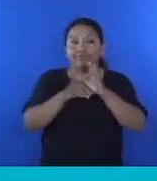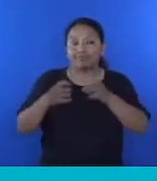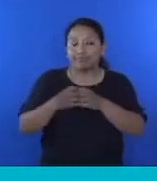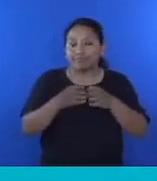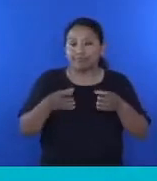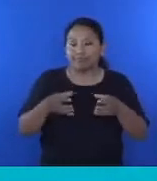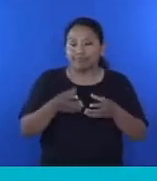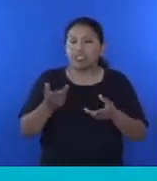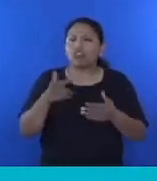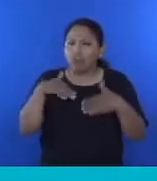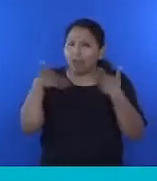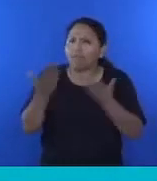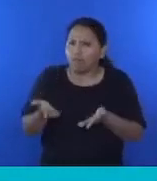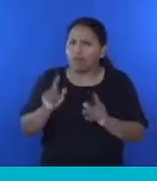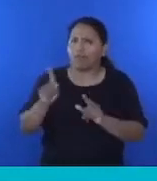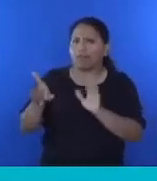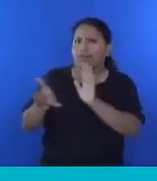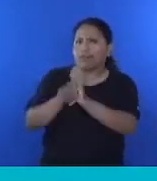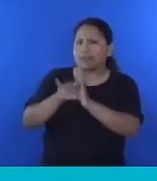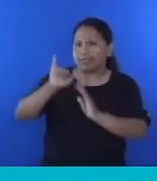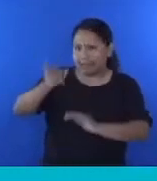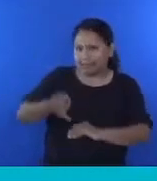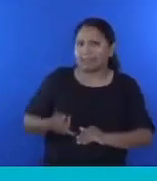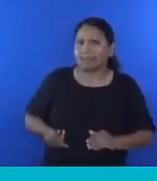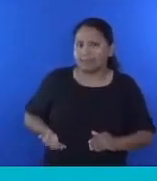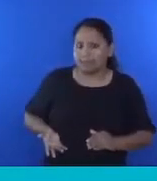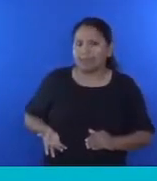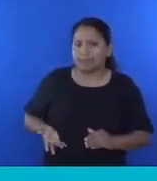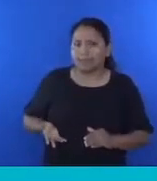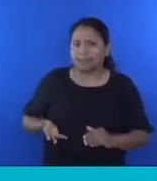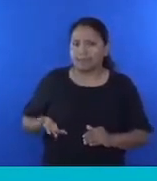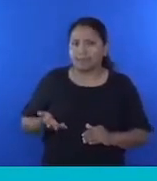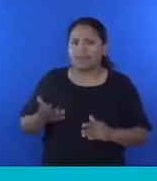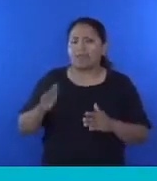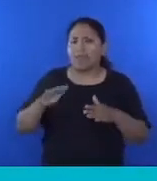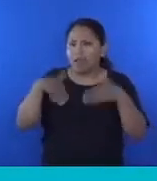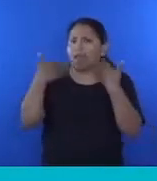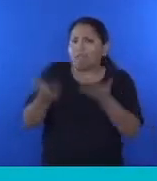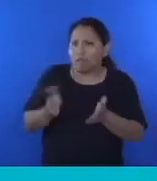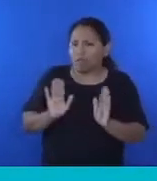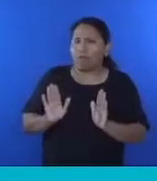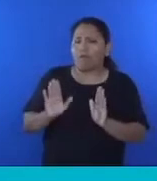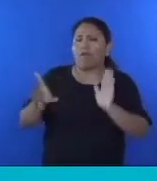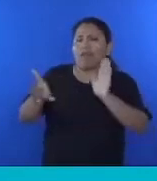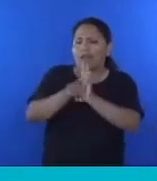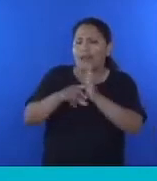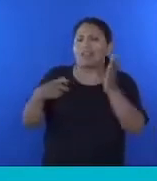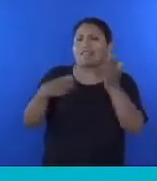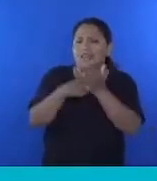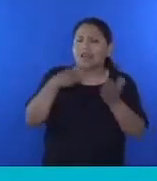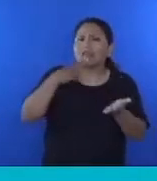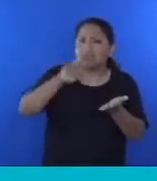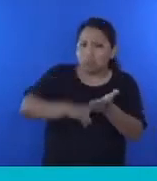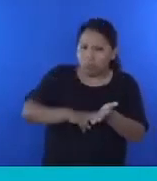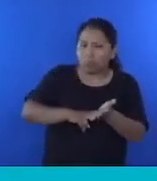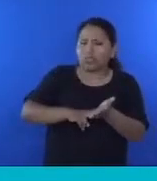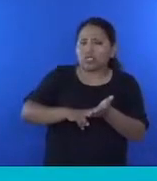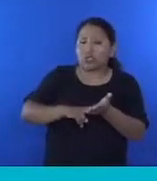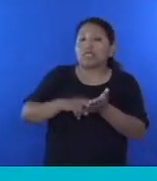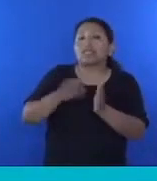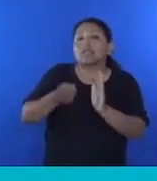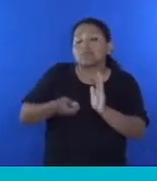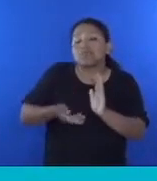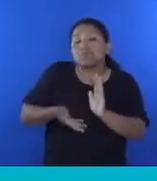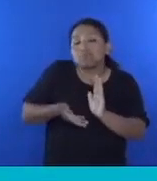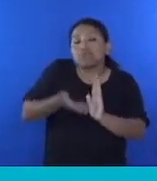Nosotros votamos a favor de esa ley. La votamos favorablemente las leyes fiscales e impositivas y votamos un